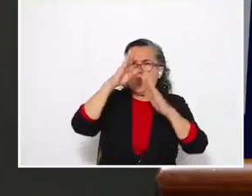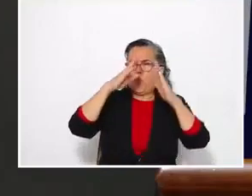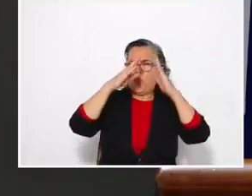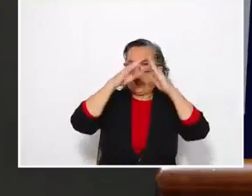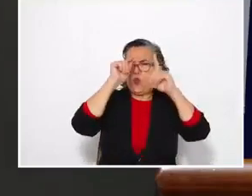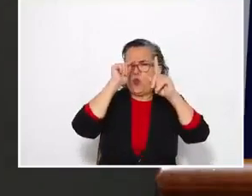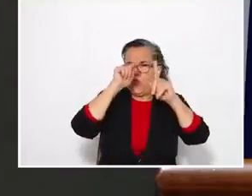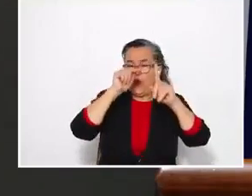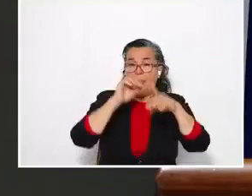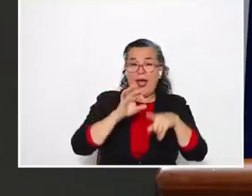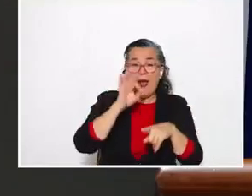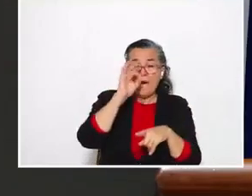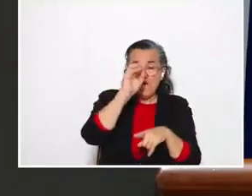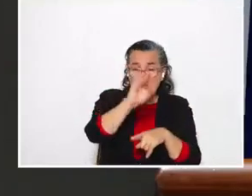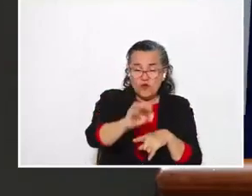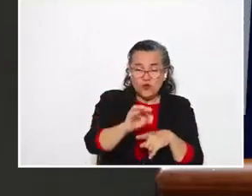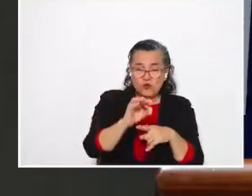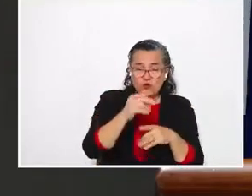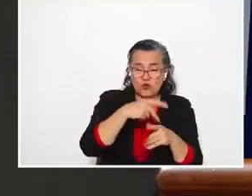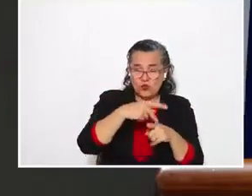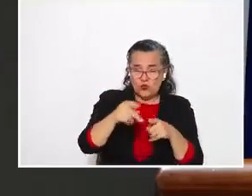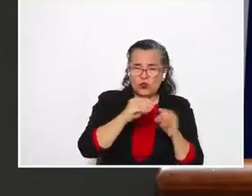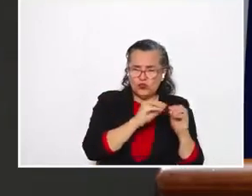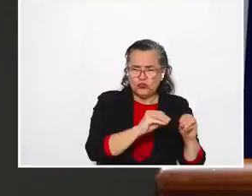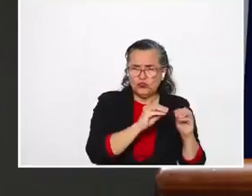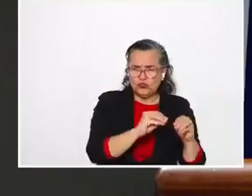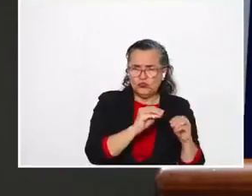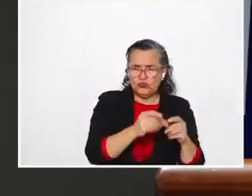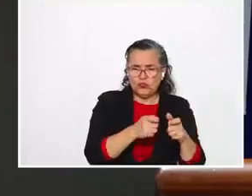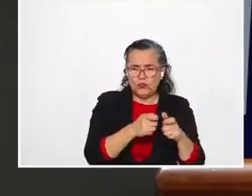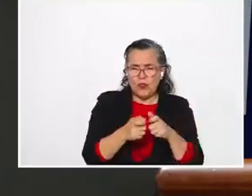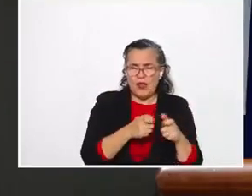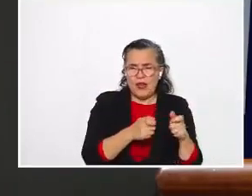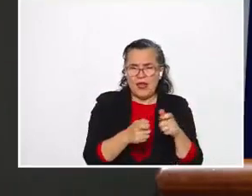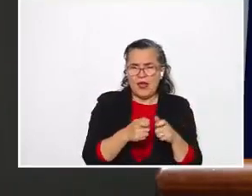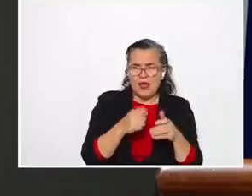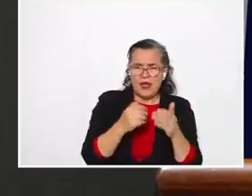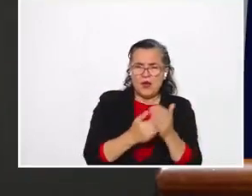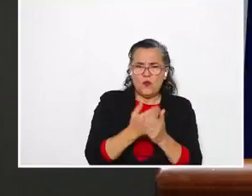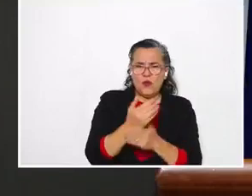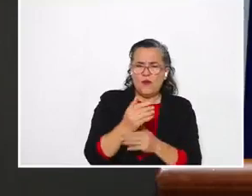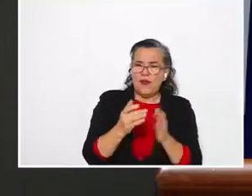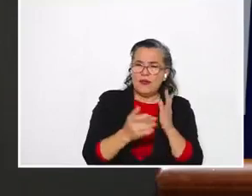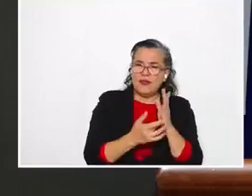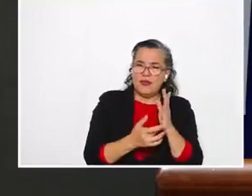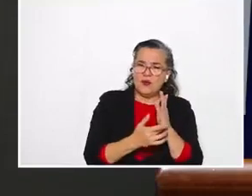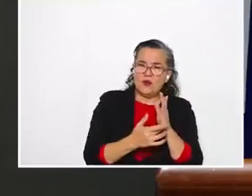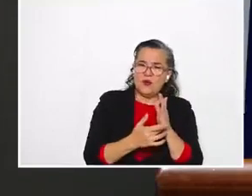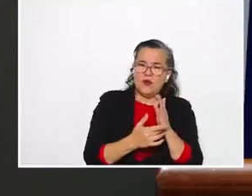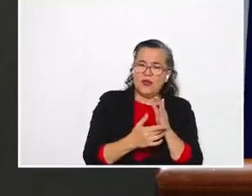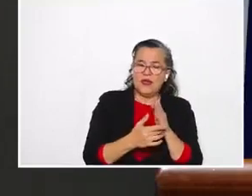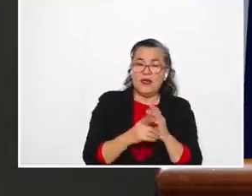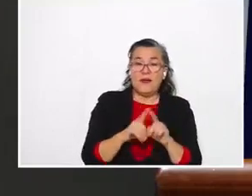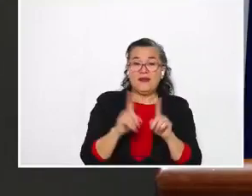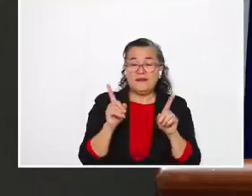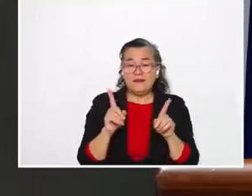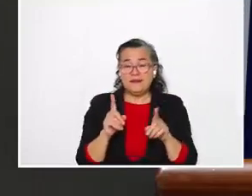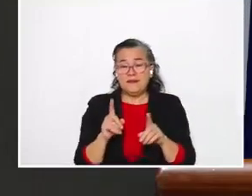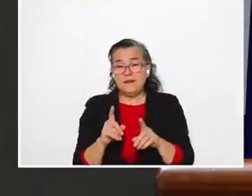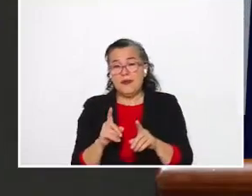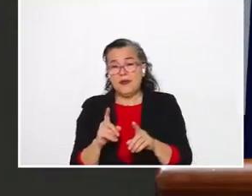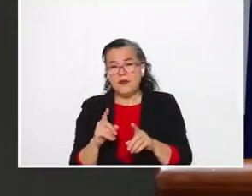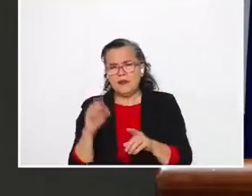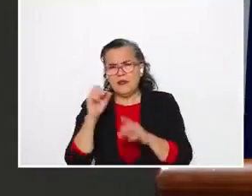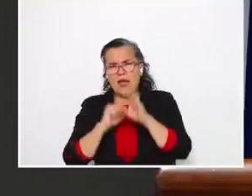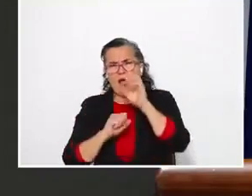forma a futuros profesionales para el manejo y factura innovadora de nueva tecnología, mientras se intenta